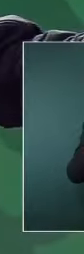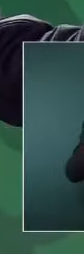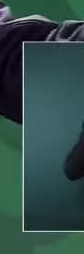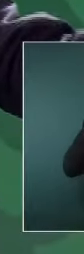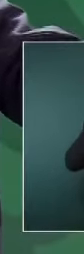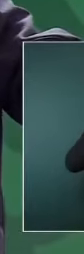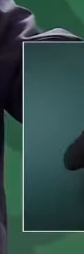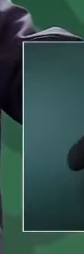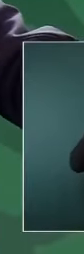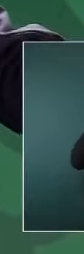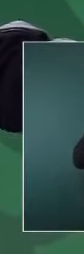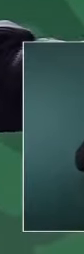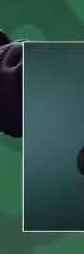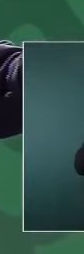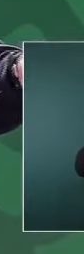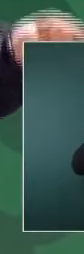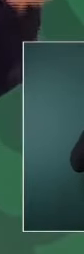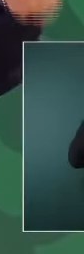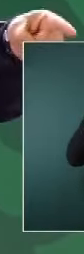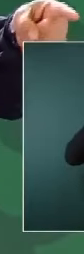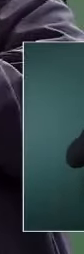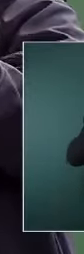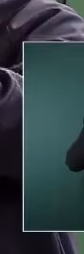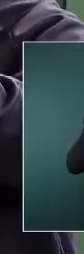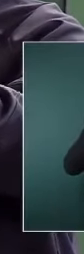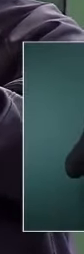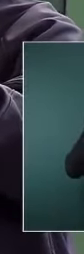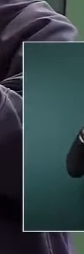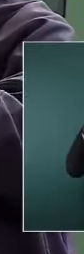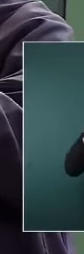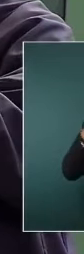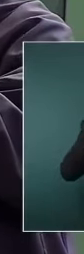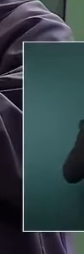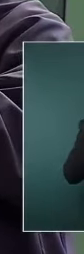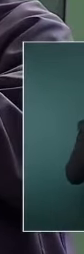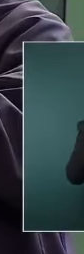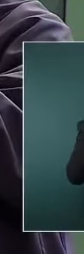contra Salinas, contra Zedillo,